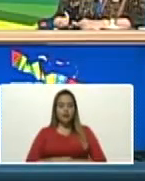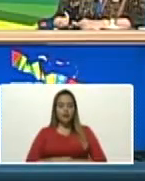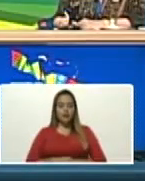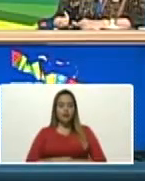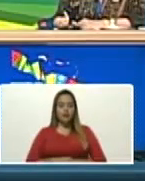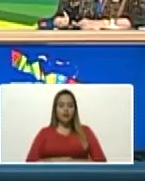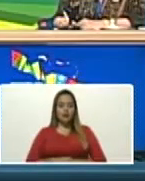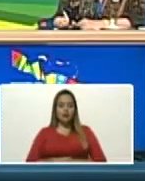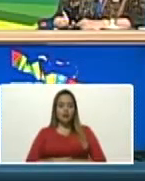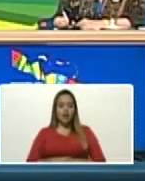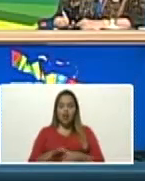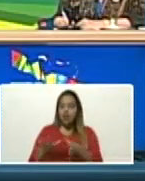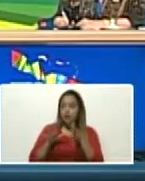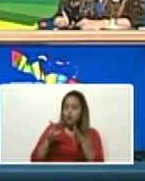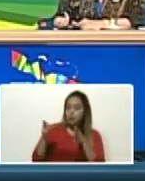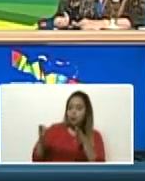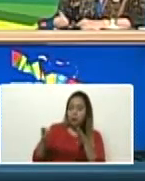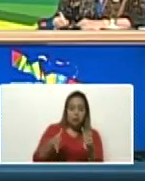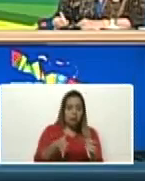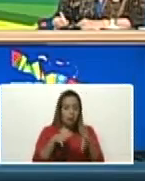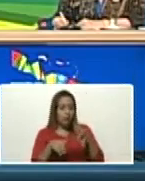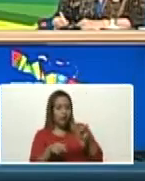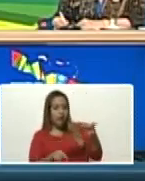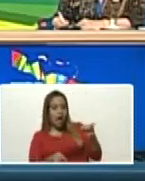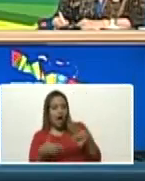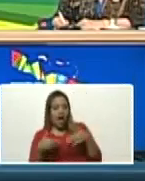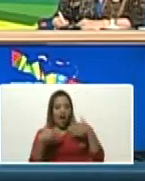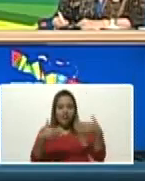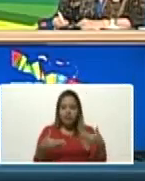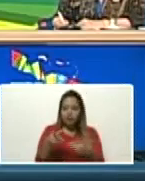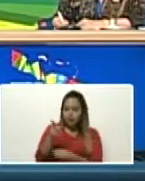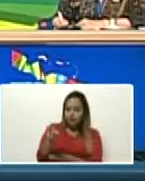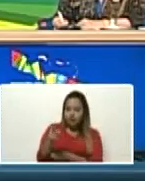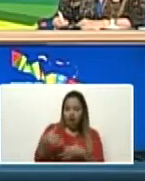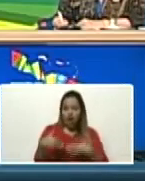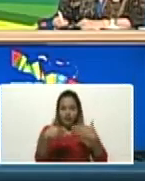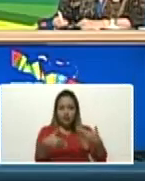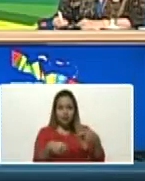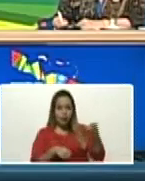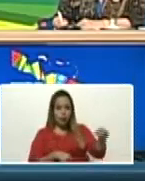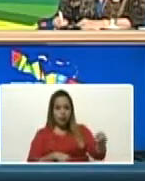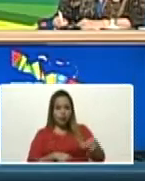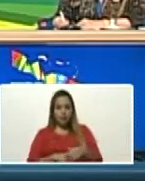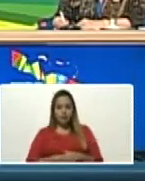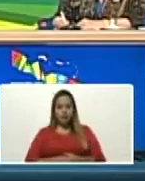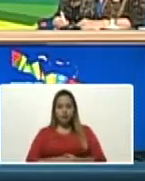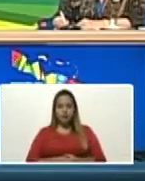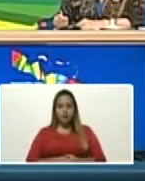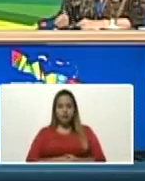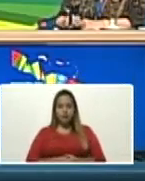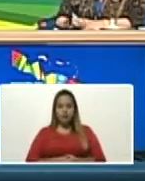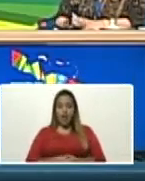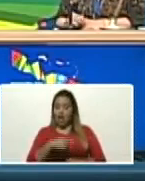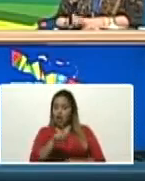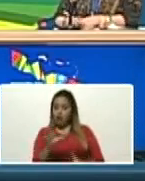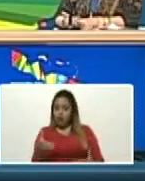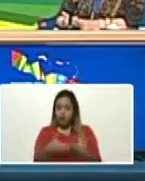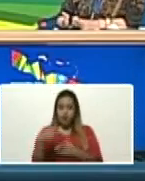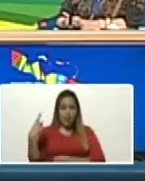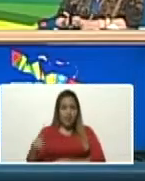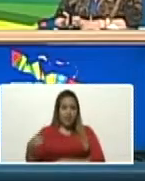que triunfa por aquí, que triunfa por allá, que avanza por aquí, que avanza por allá. Esa extrema derecha que nosotros